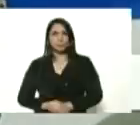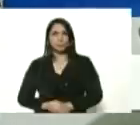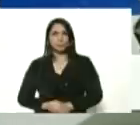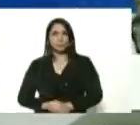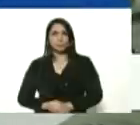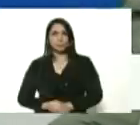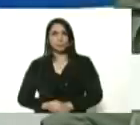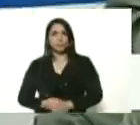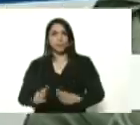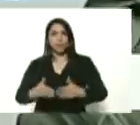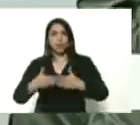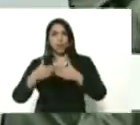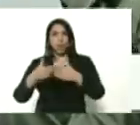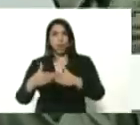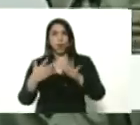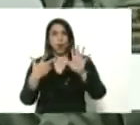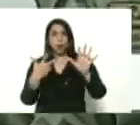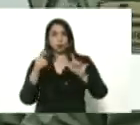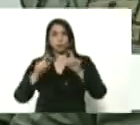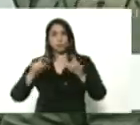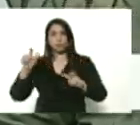en esta lancha 8.